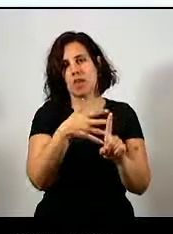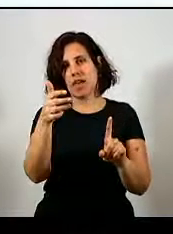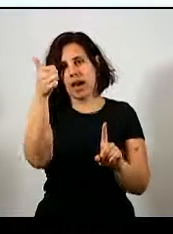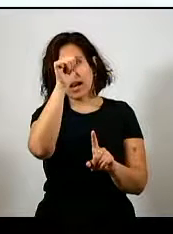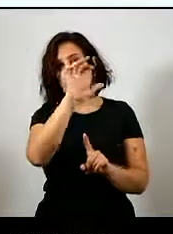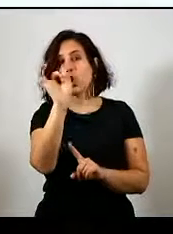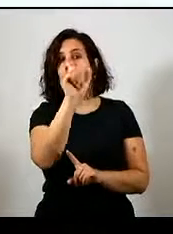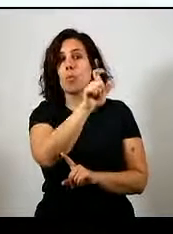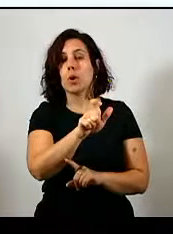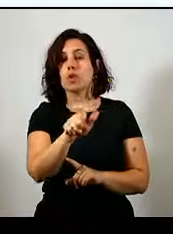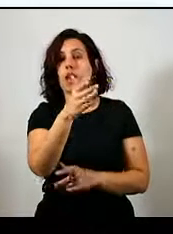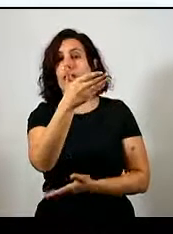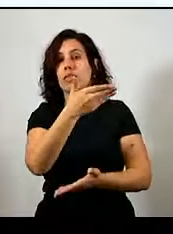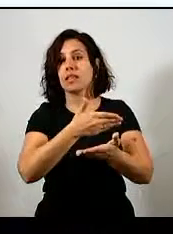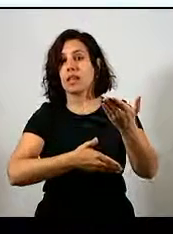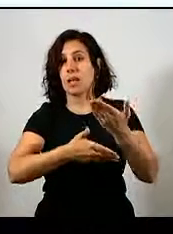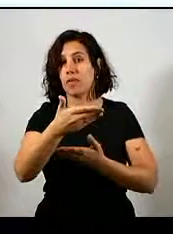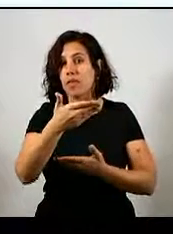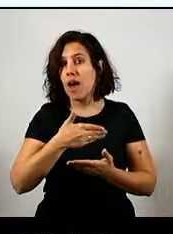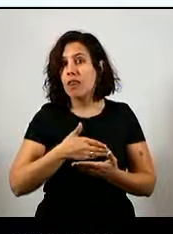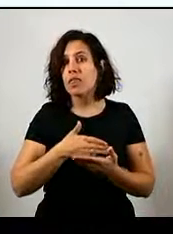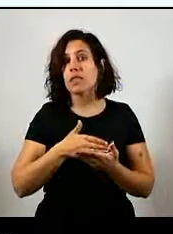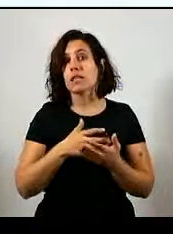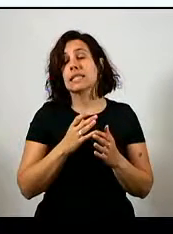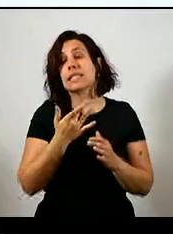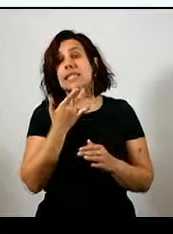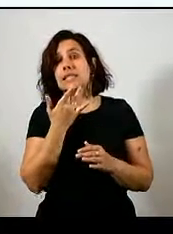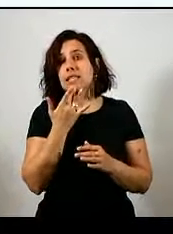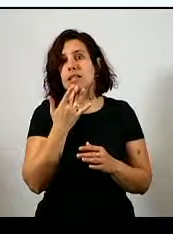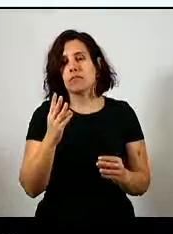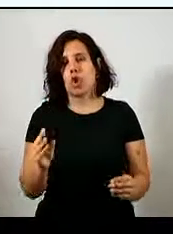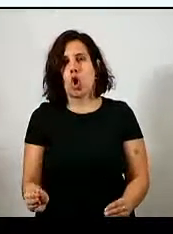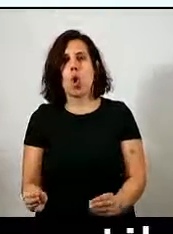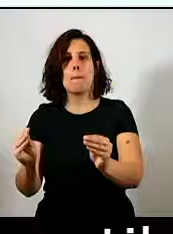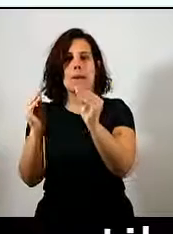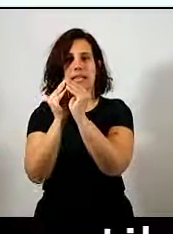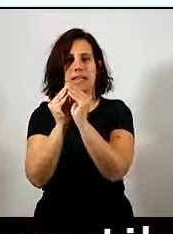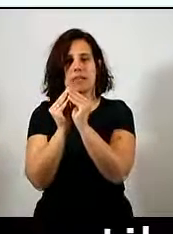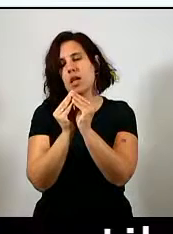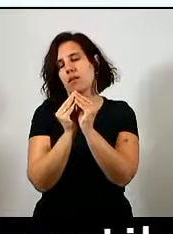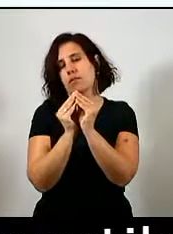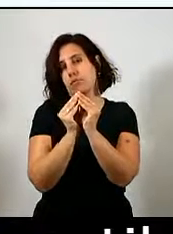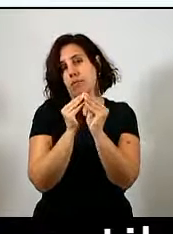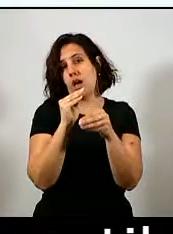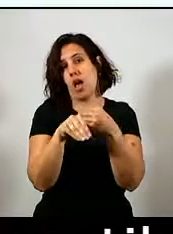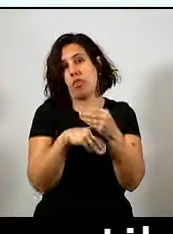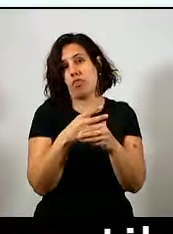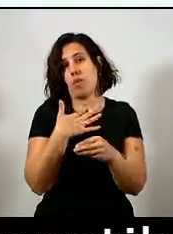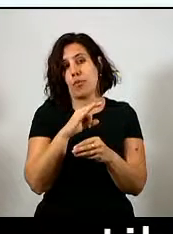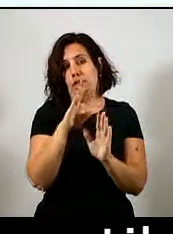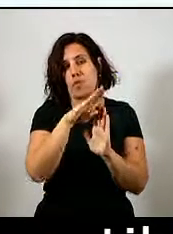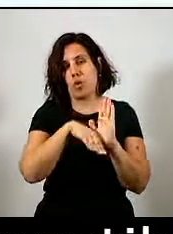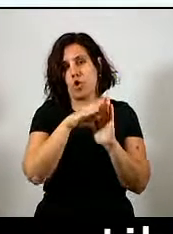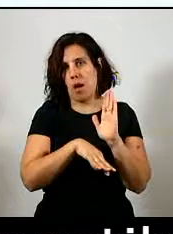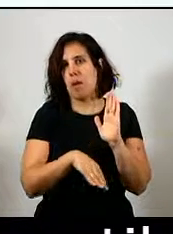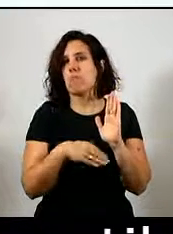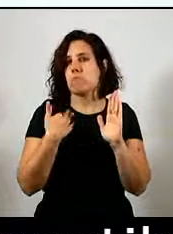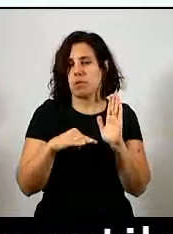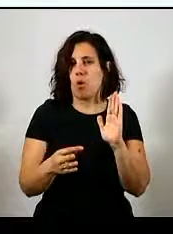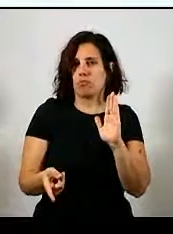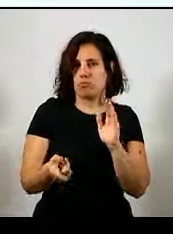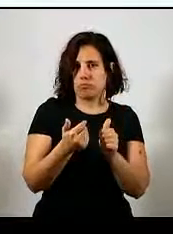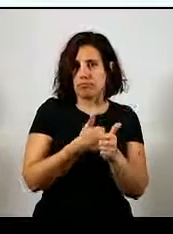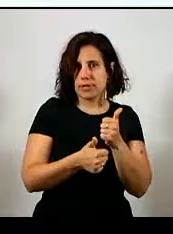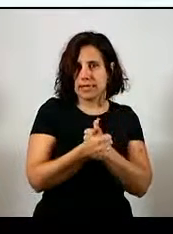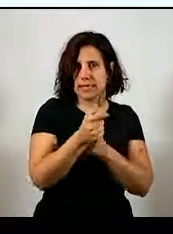con discapacidad, siempre que sea compatible con el desarrollo de actividades de formación y empleo contempladas en el programa, y